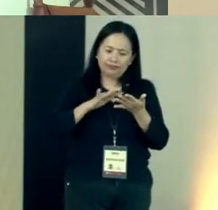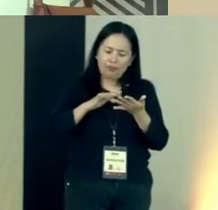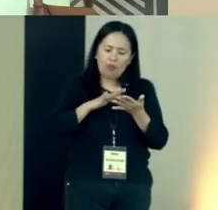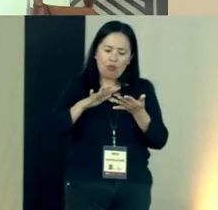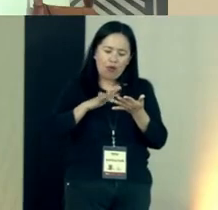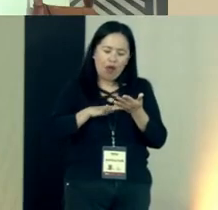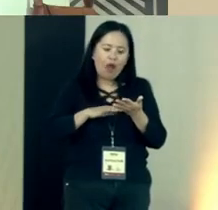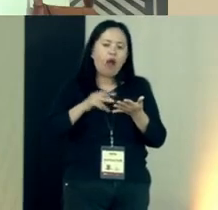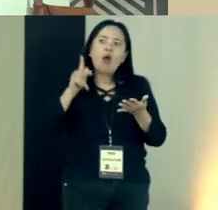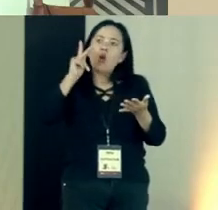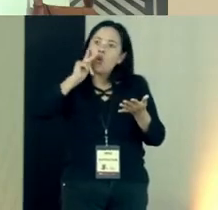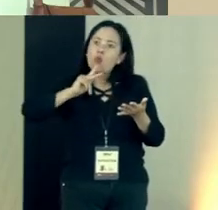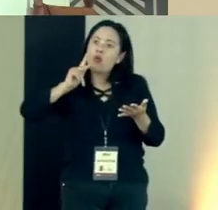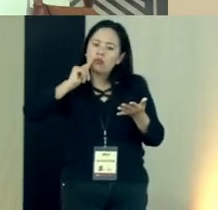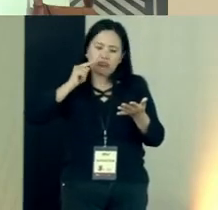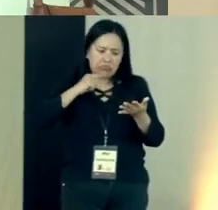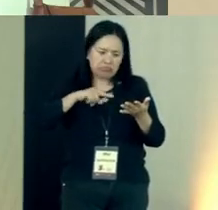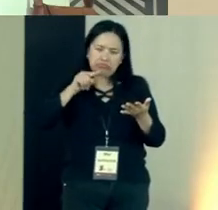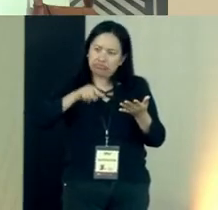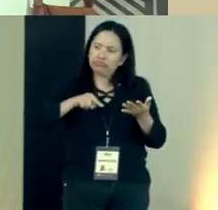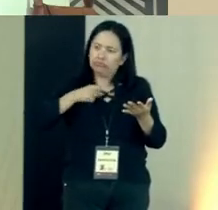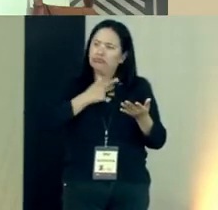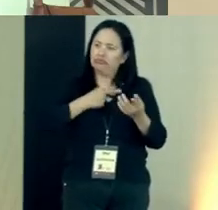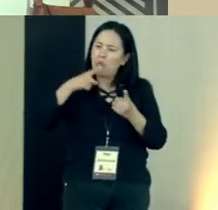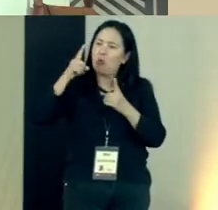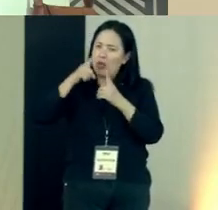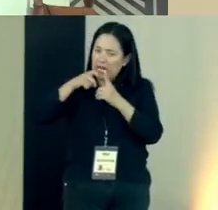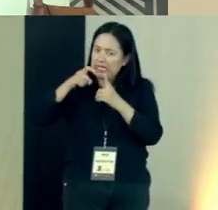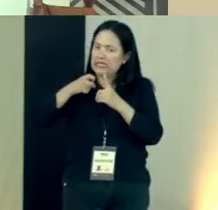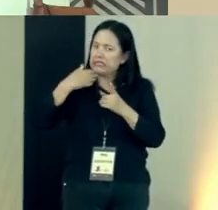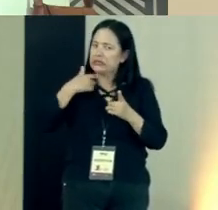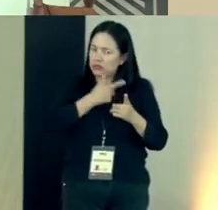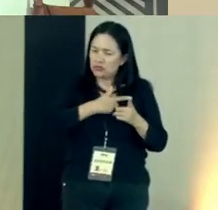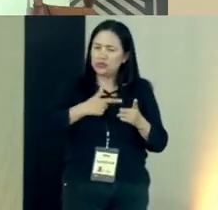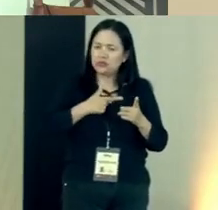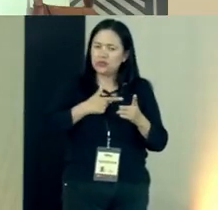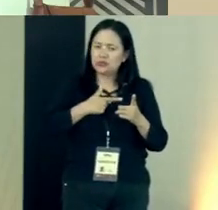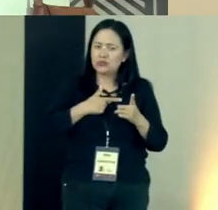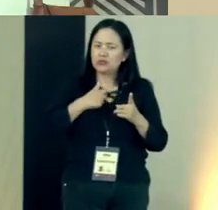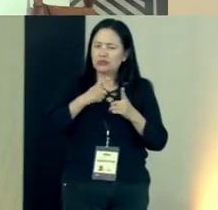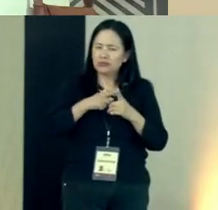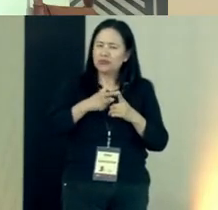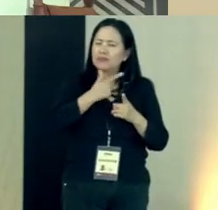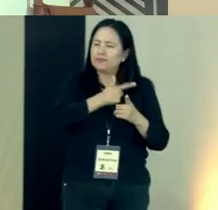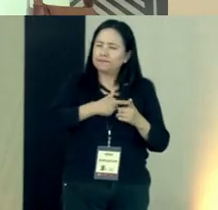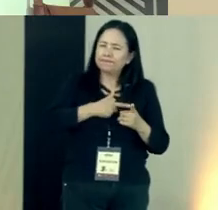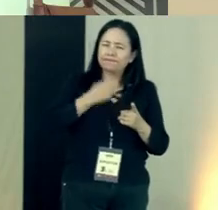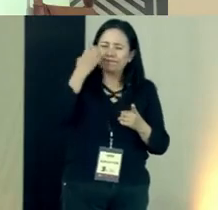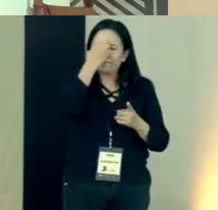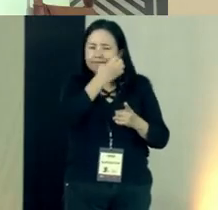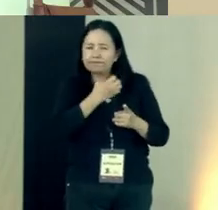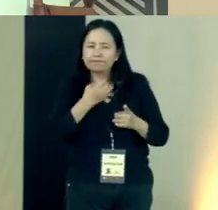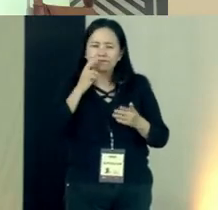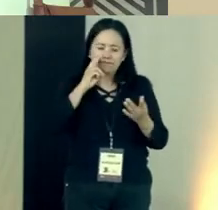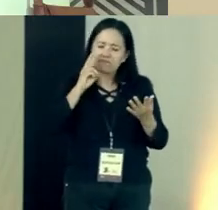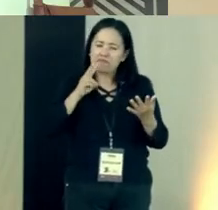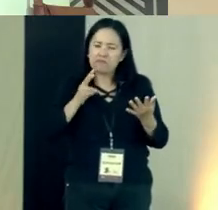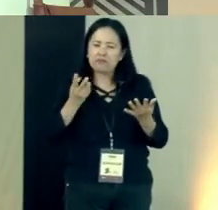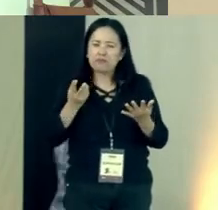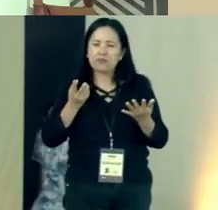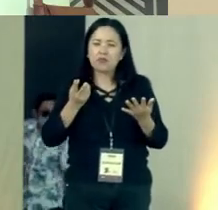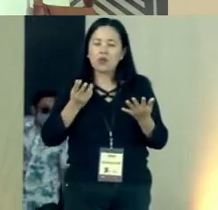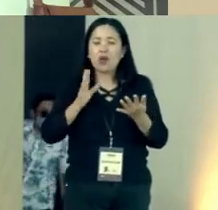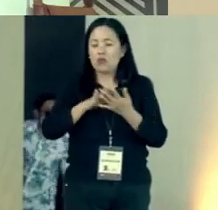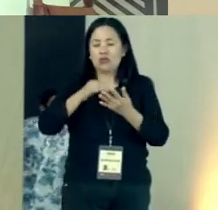un escritor muy crítico del momento que le tocó vivir. Y no solo fue crítico, sino que a lo largo de